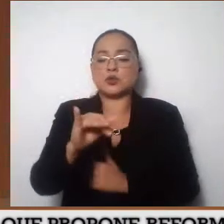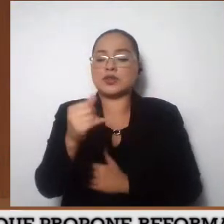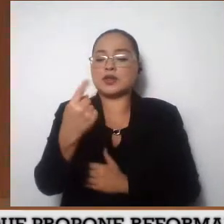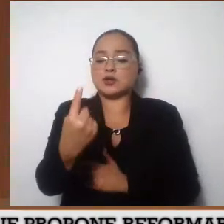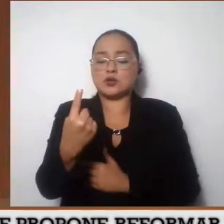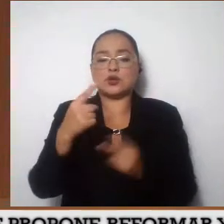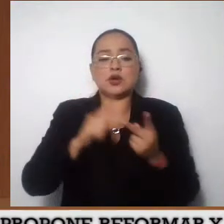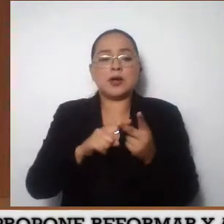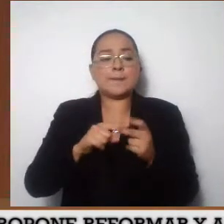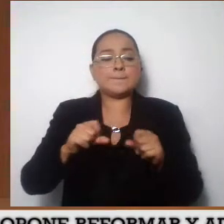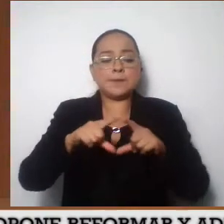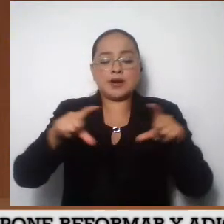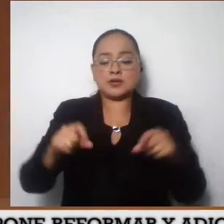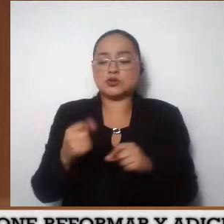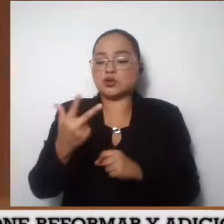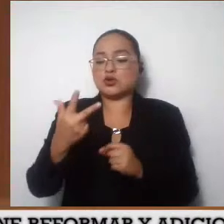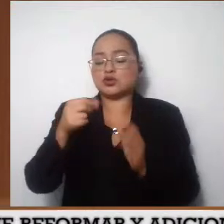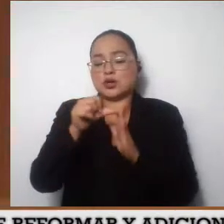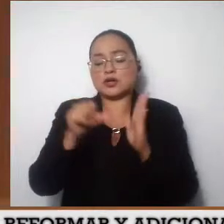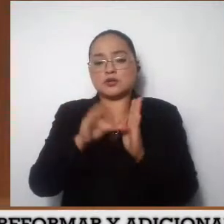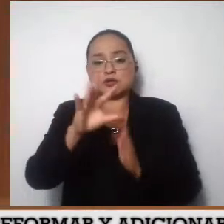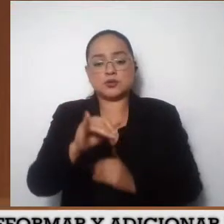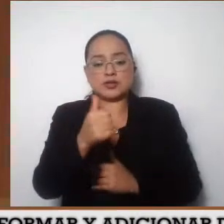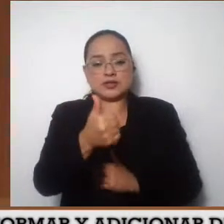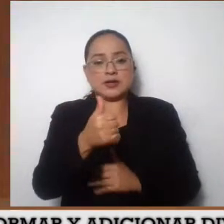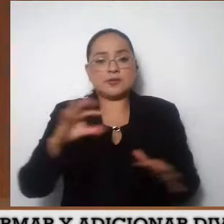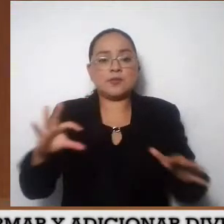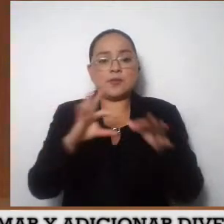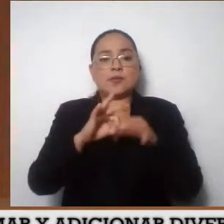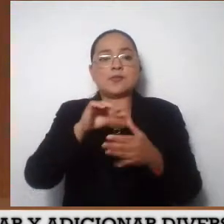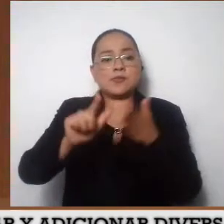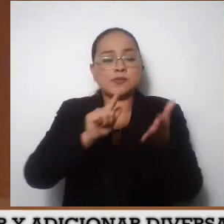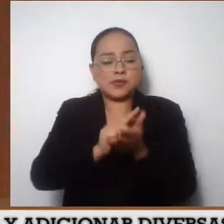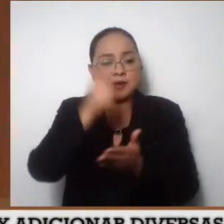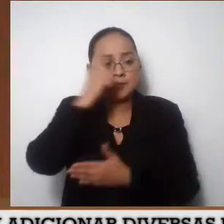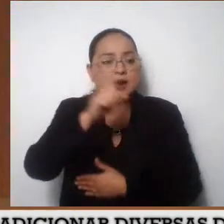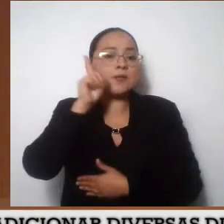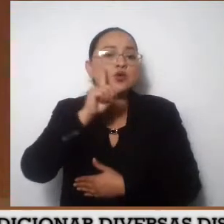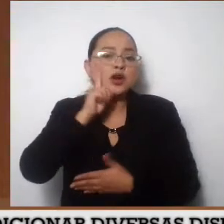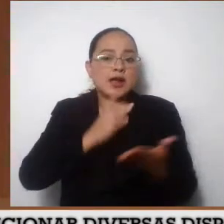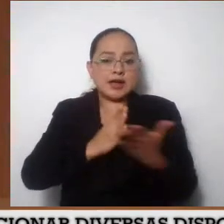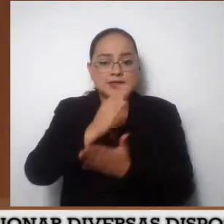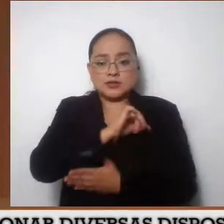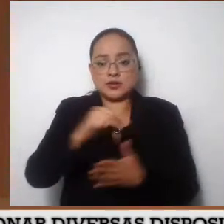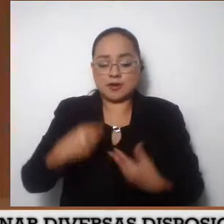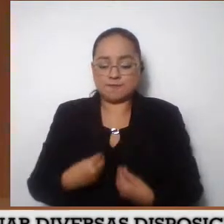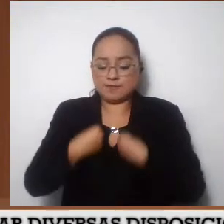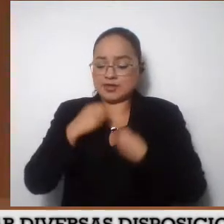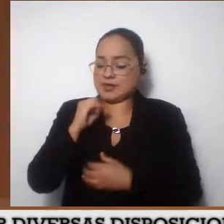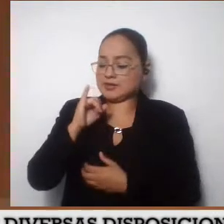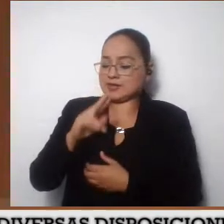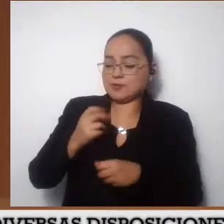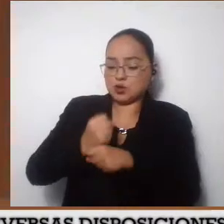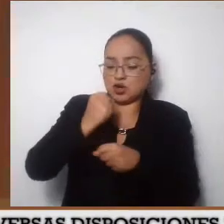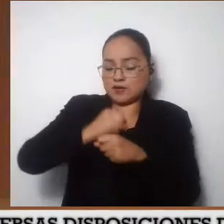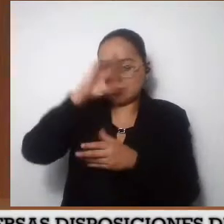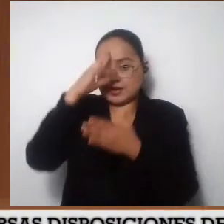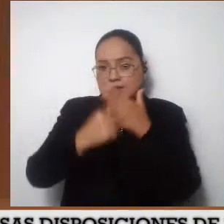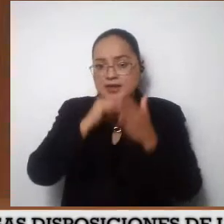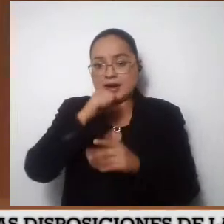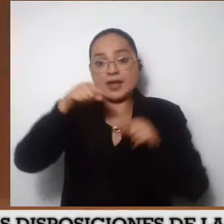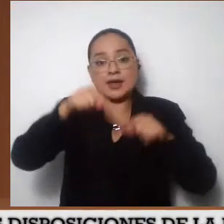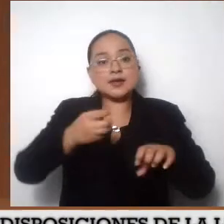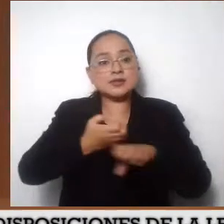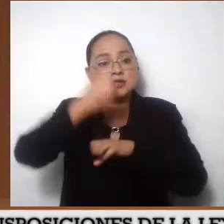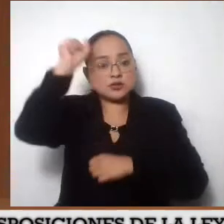fracción octava al artículo 56 de la Ley de Acceso de las Mujeres a una Vida Libre de Violencia para el Estado de